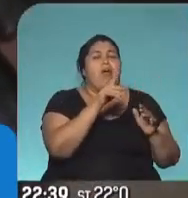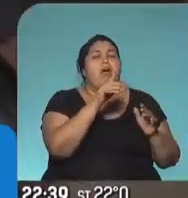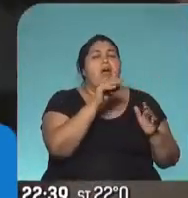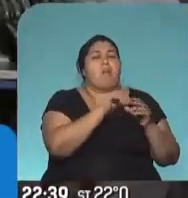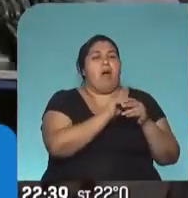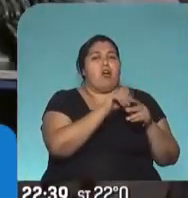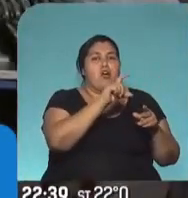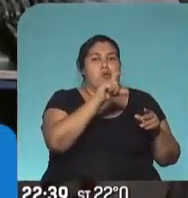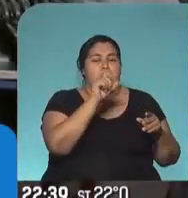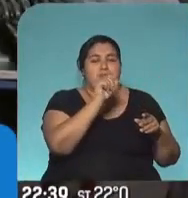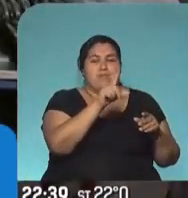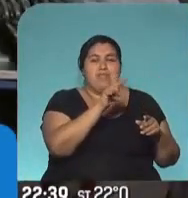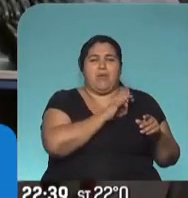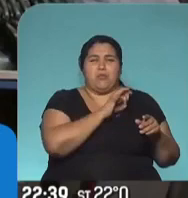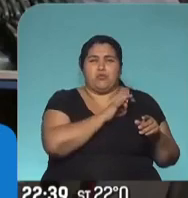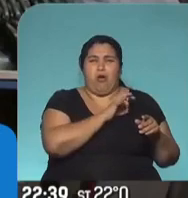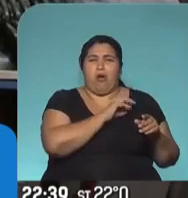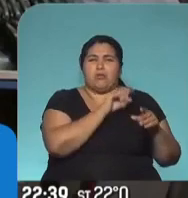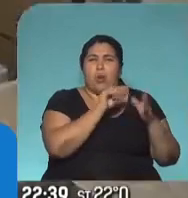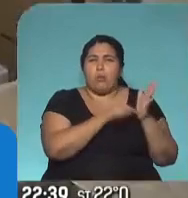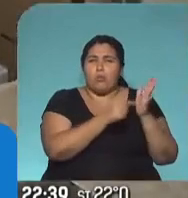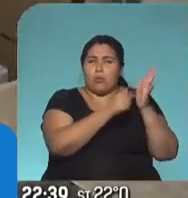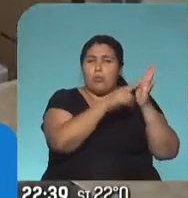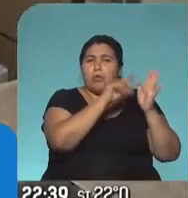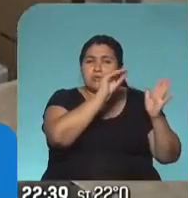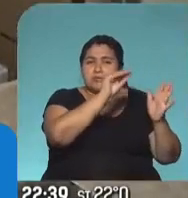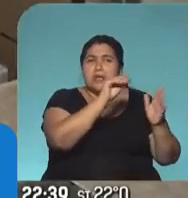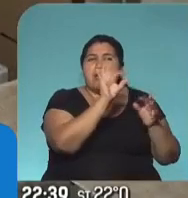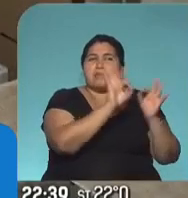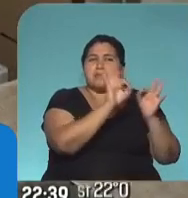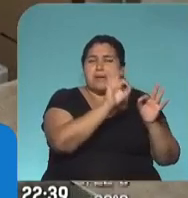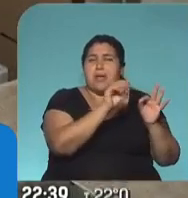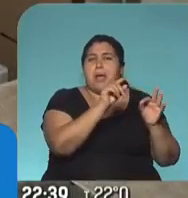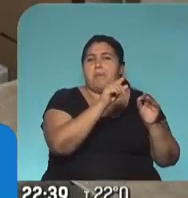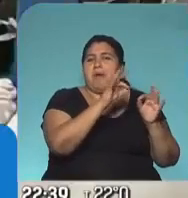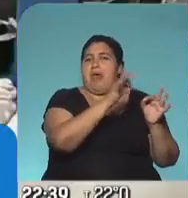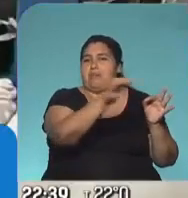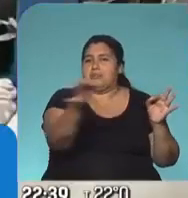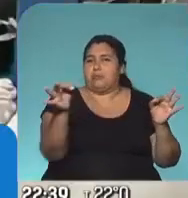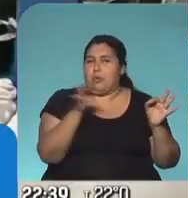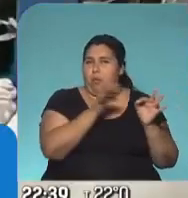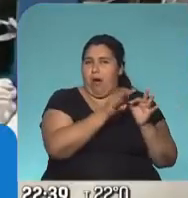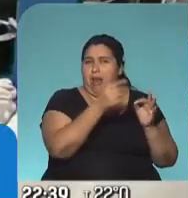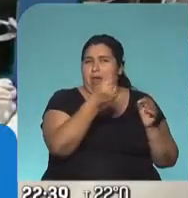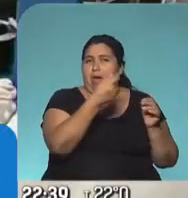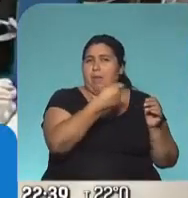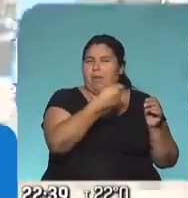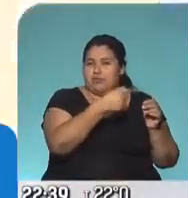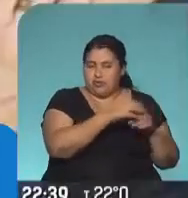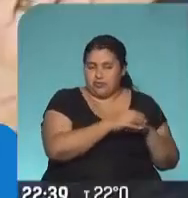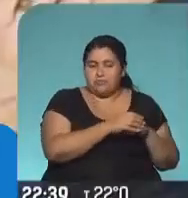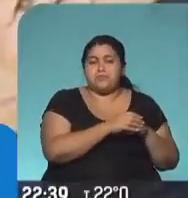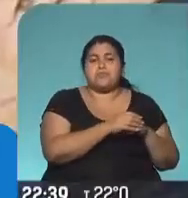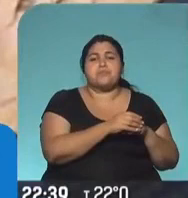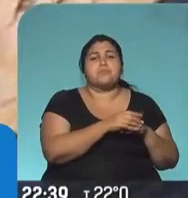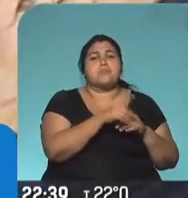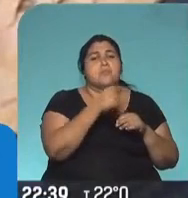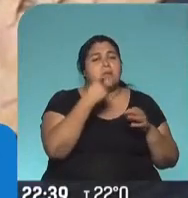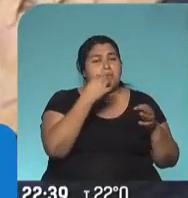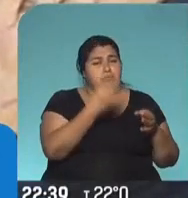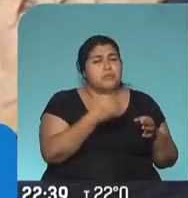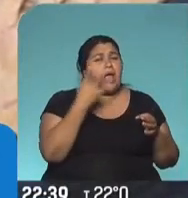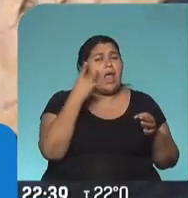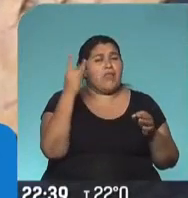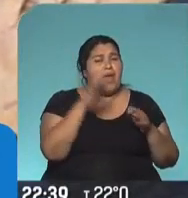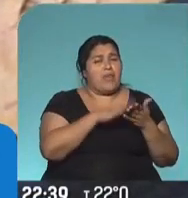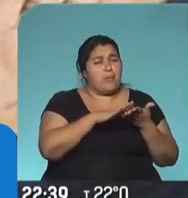laboral, mecanismo que permitirá calcular la pensión en forma igualitaria para todos los sectores. Legalmente, se mantendrá la edad